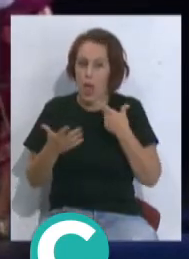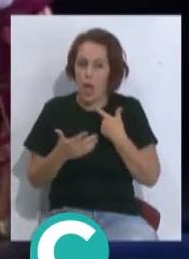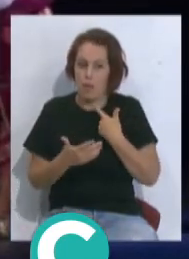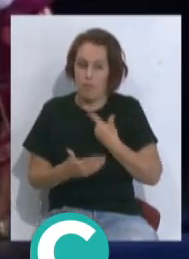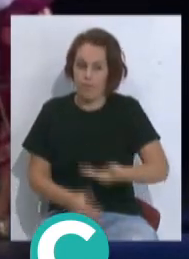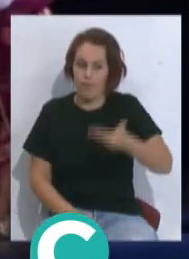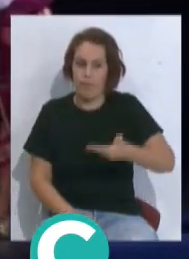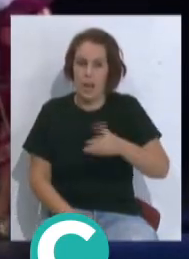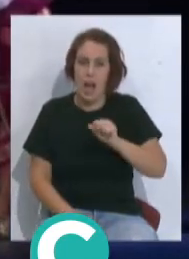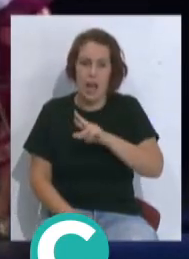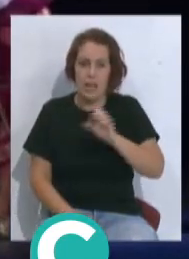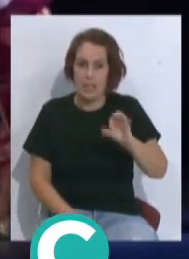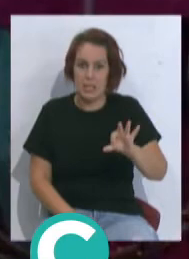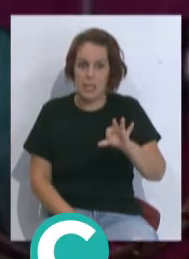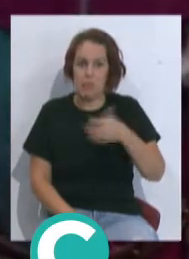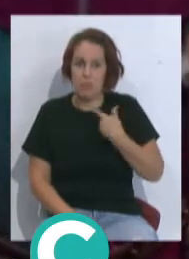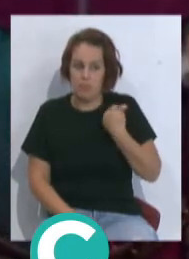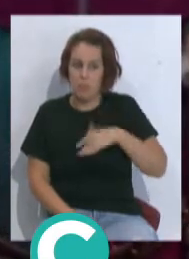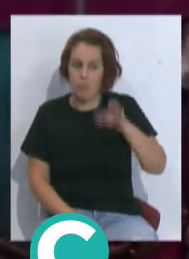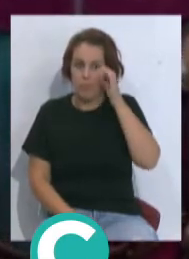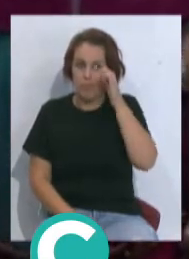línea, Antonio Martínez Ares ya le vimos en Caliente, ¿no?